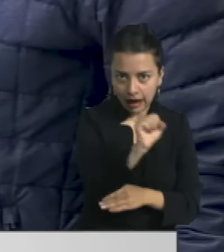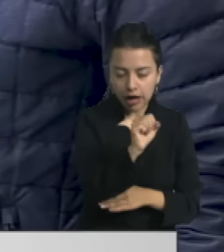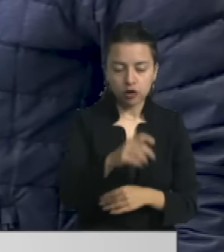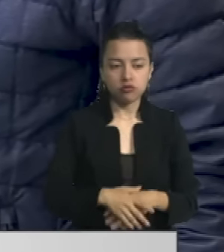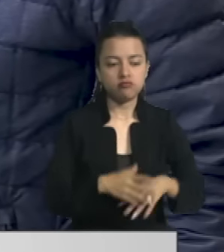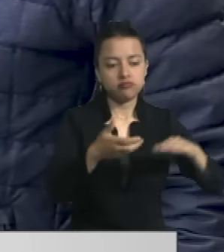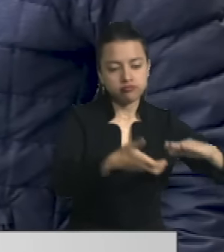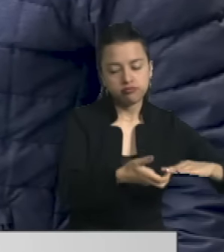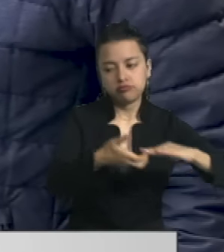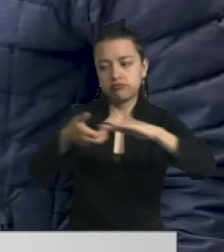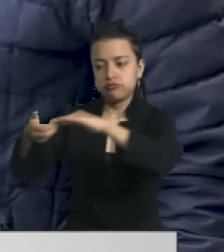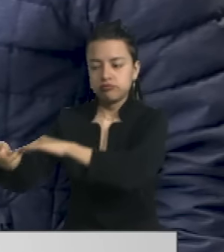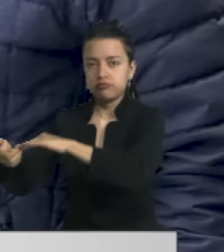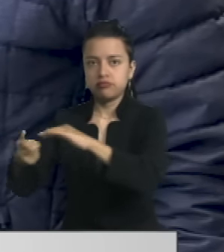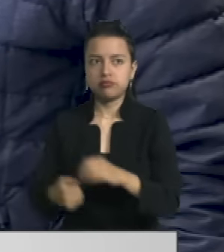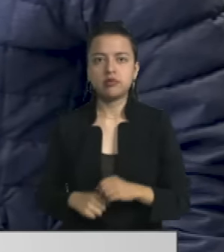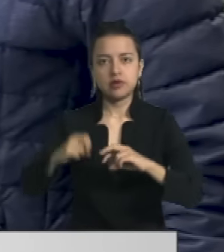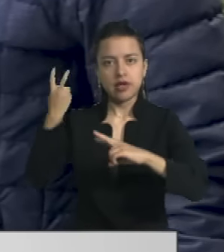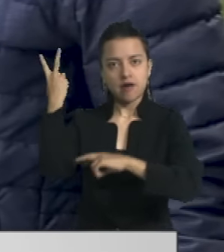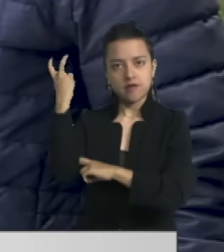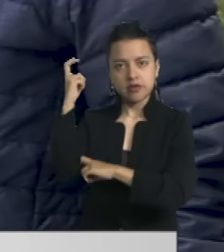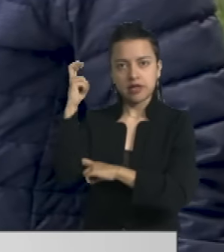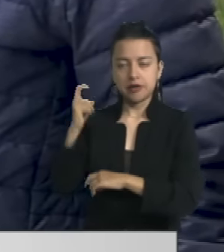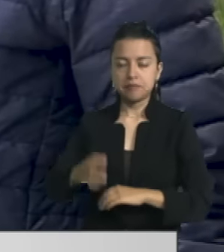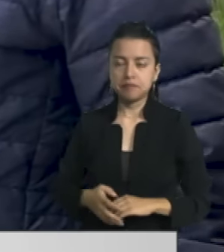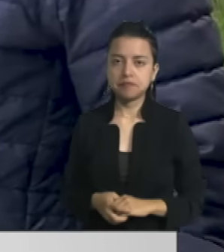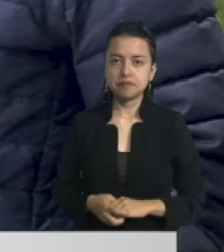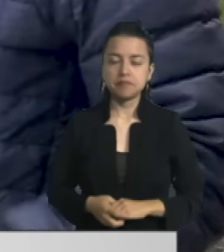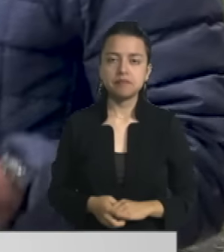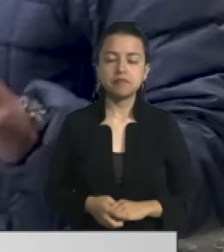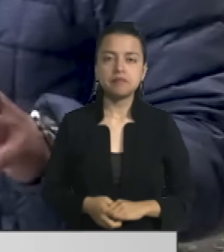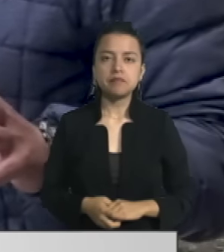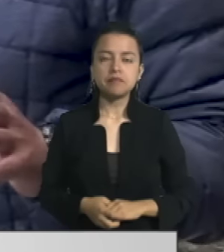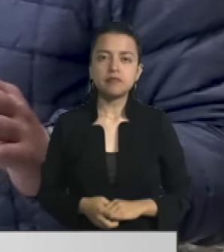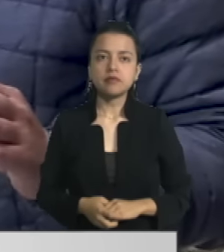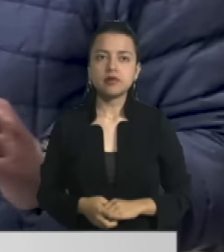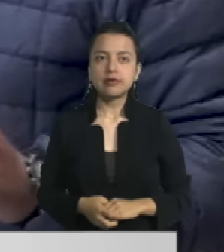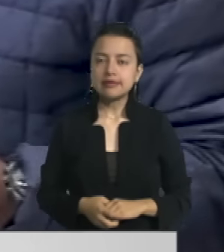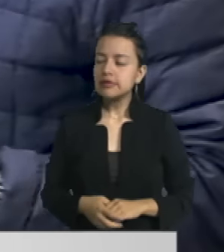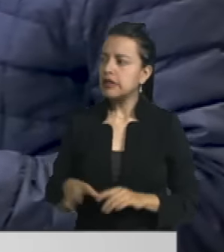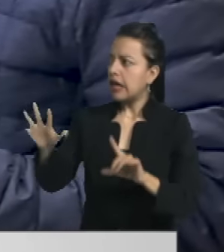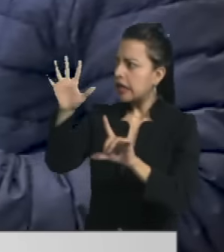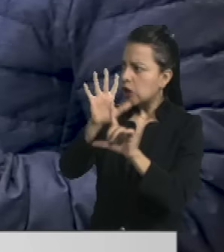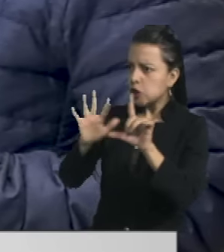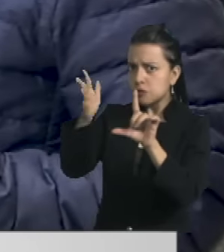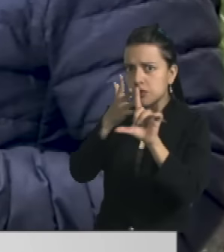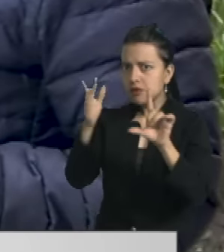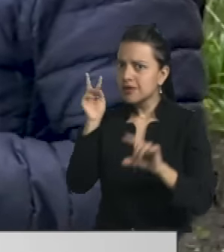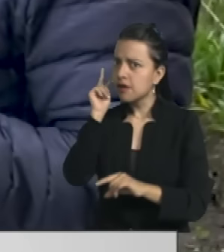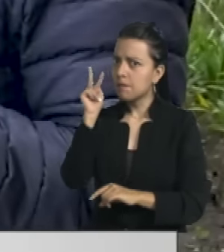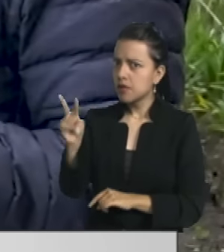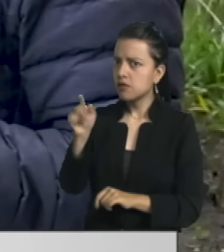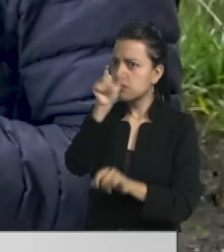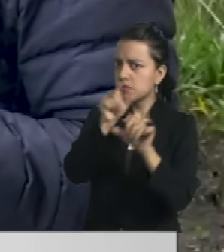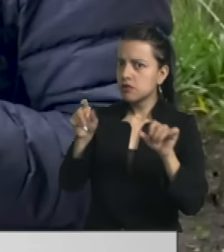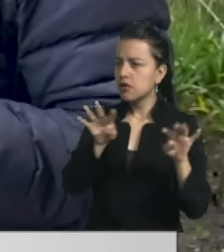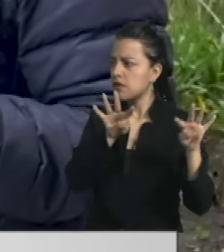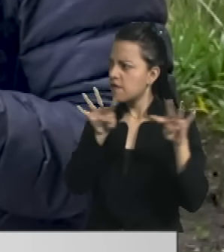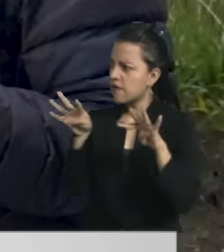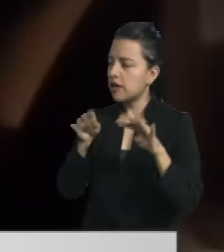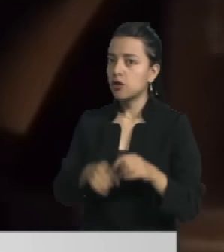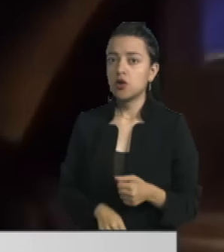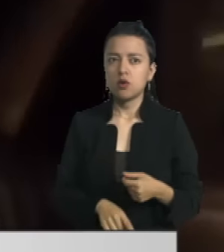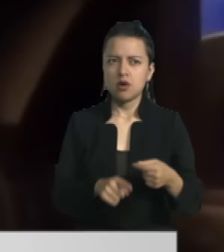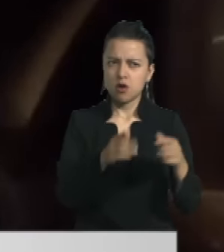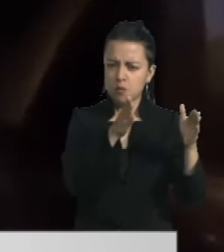dejadas a disposición de la fiscalía general de la nación en estos videos que los televidentes están viendo en pantalla ha dos momentos uno